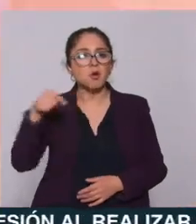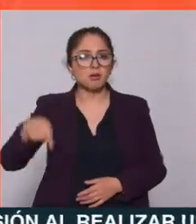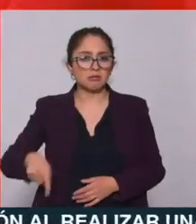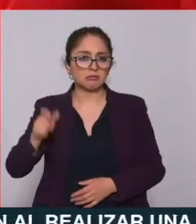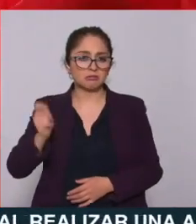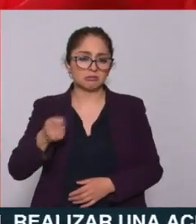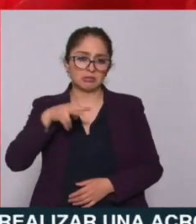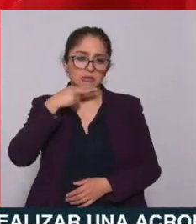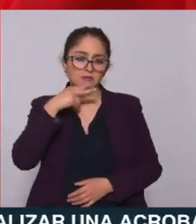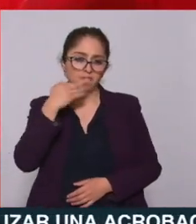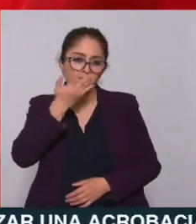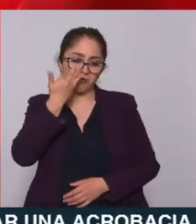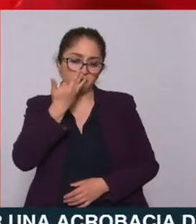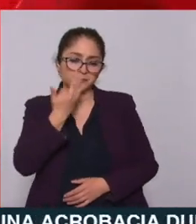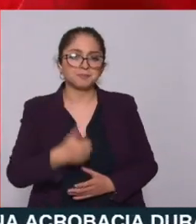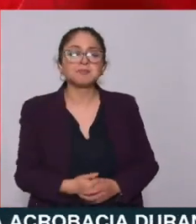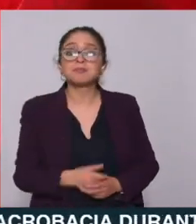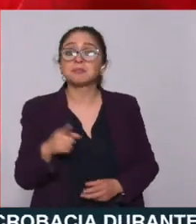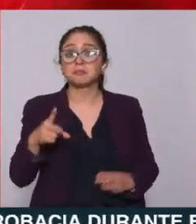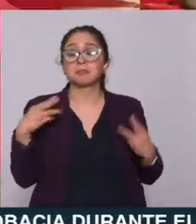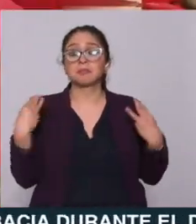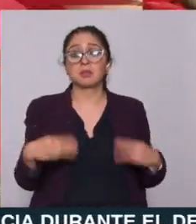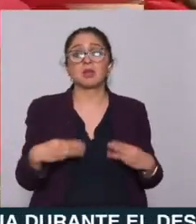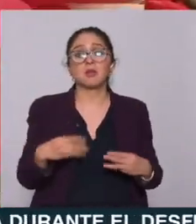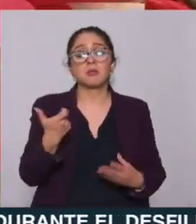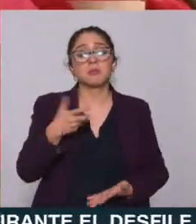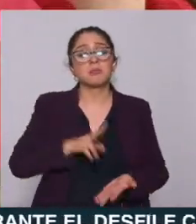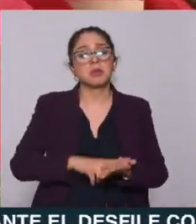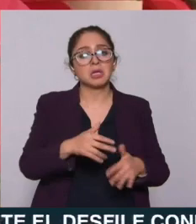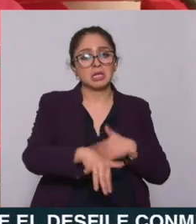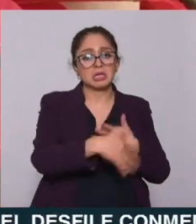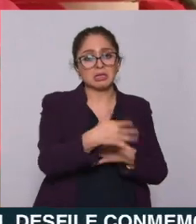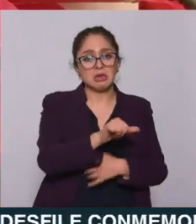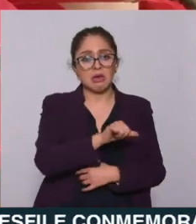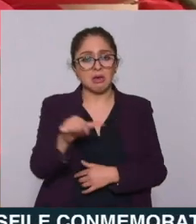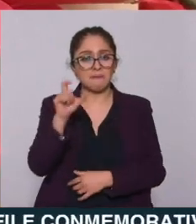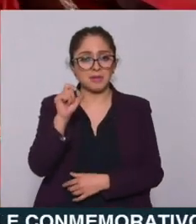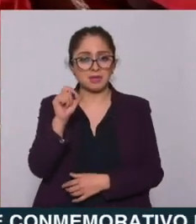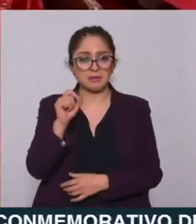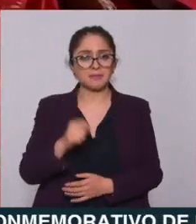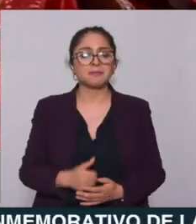Nochebuena. En el mercado podemos encontrar los precios desde los 15 hasta los 20